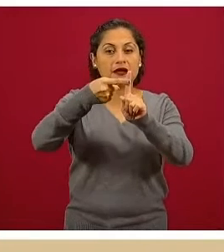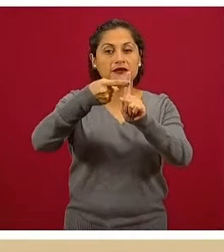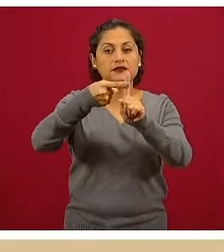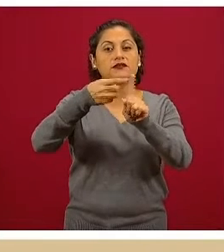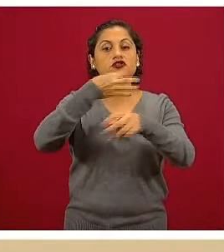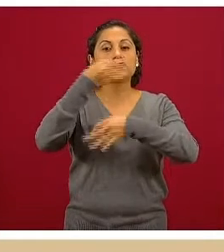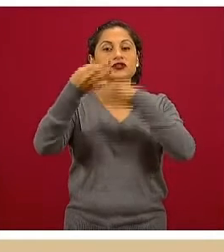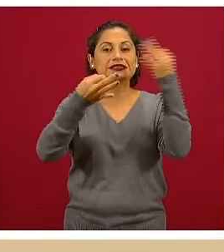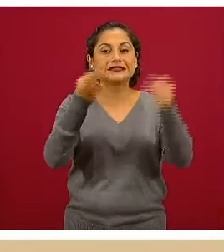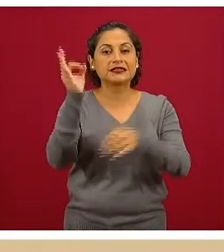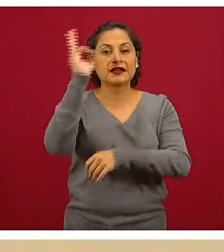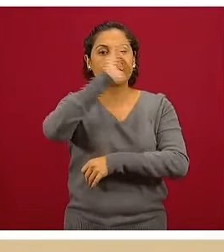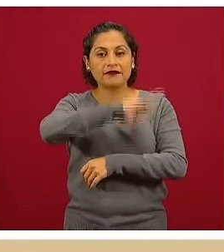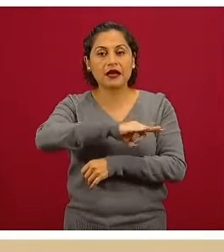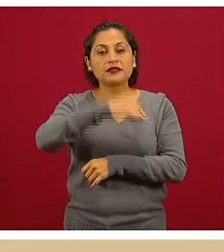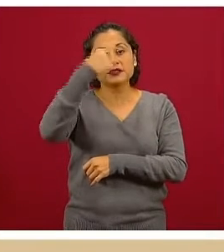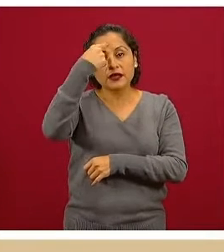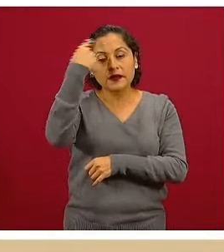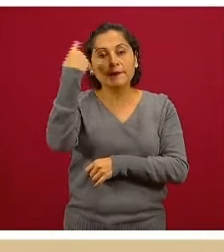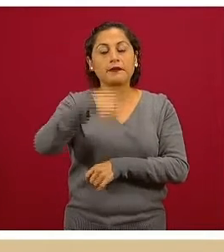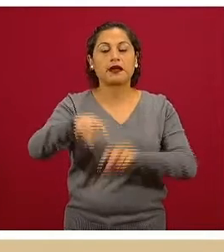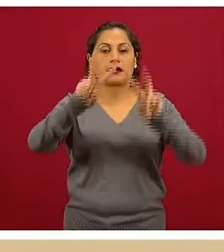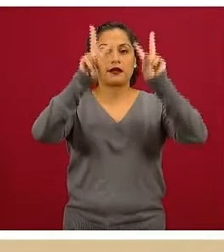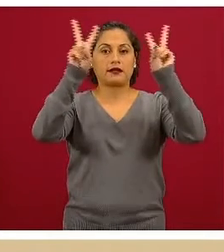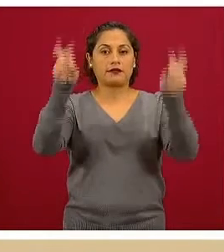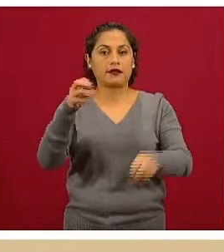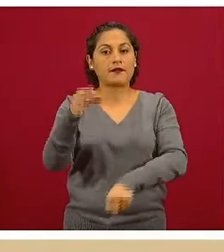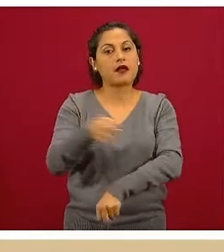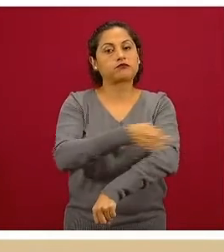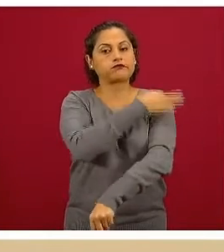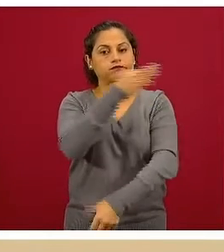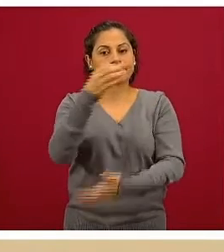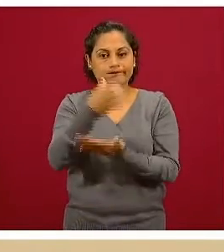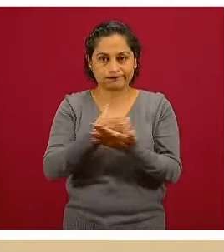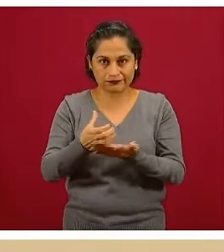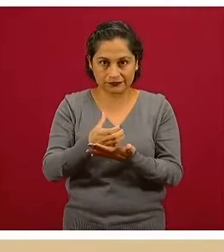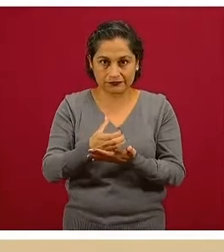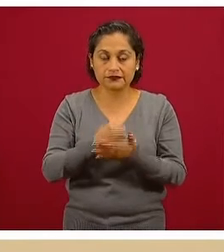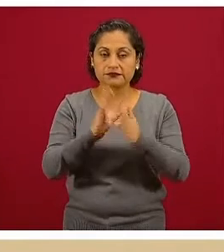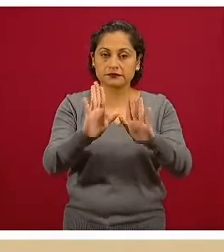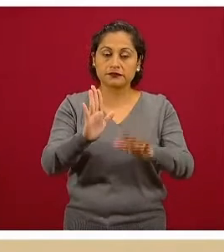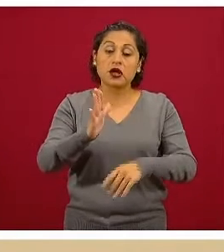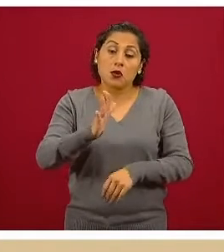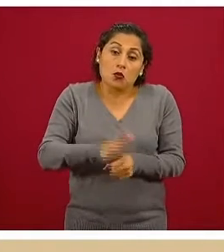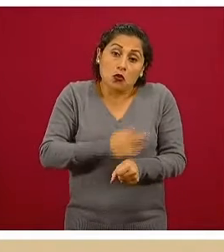que esas constantemente las vamos nosotros reportando en el sitio. La siguiente, por favor.